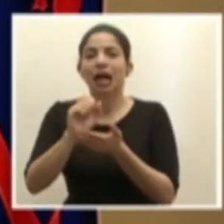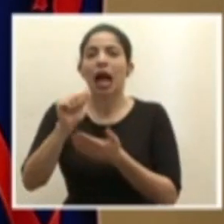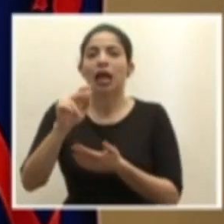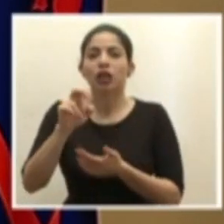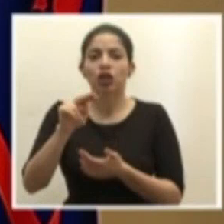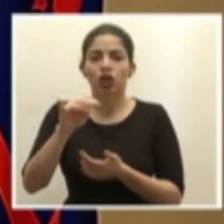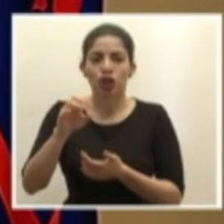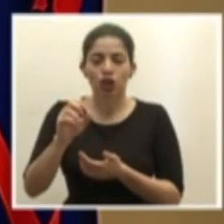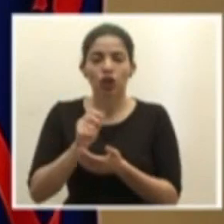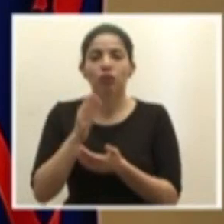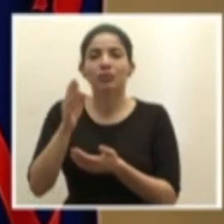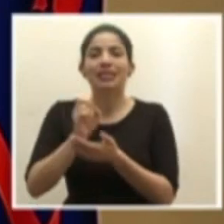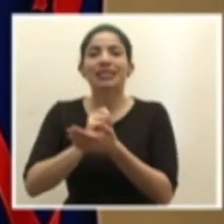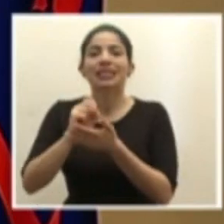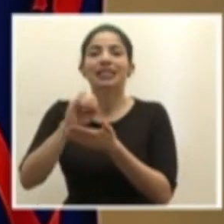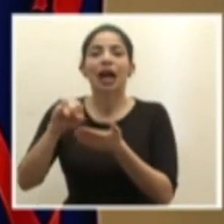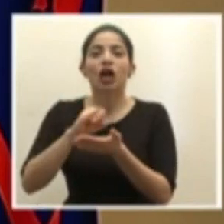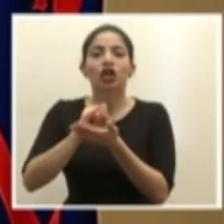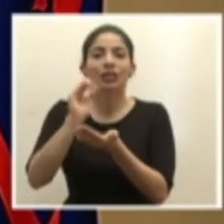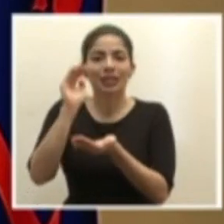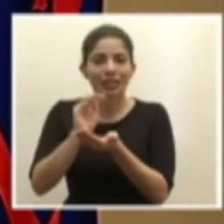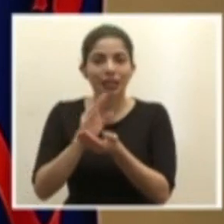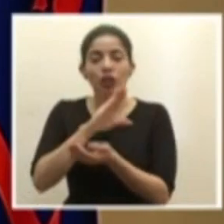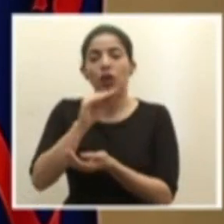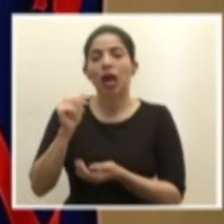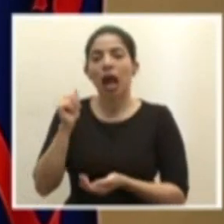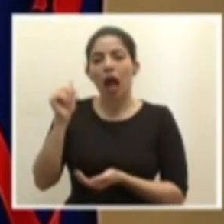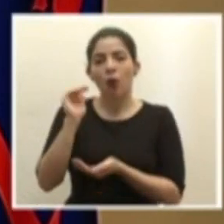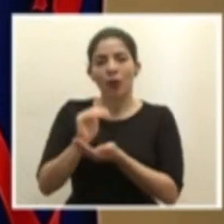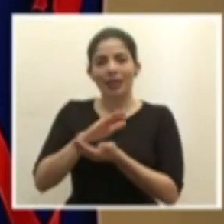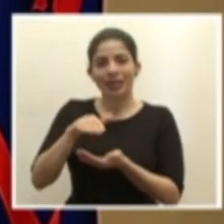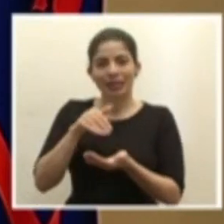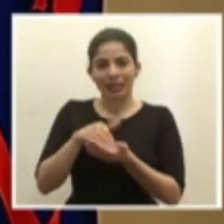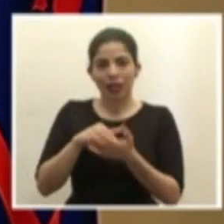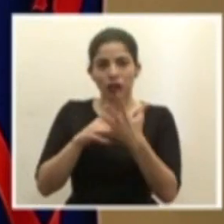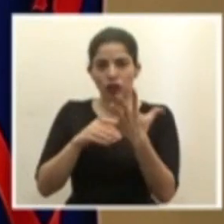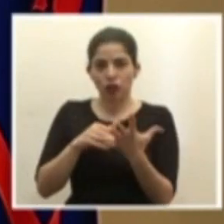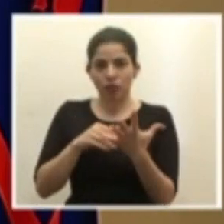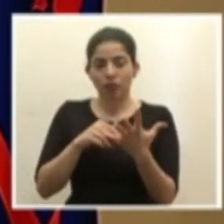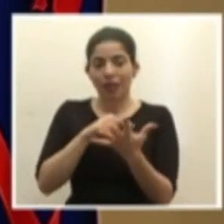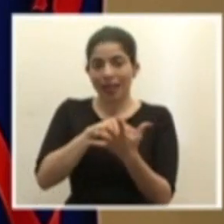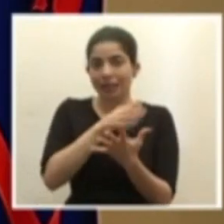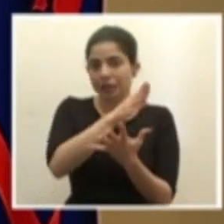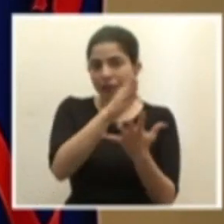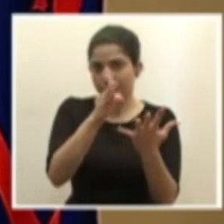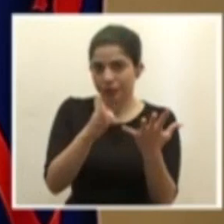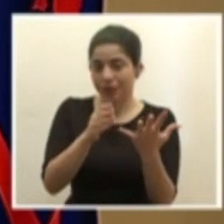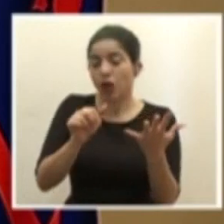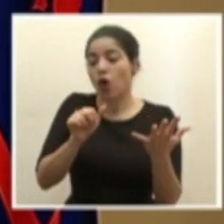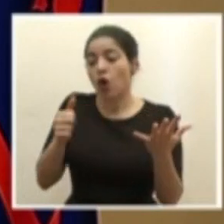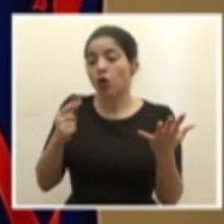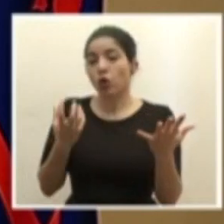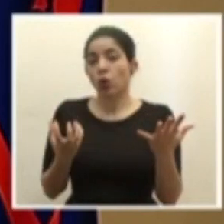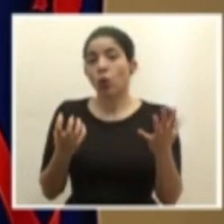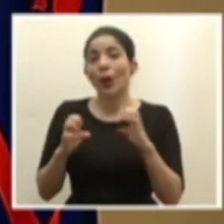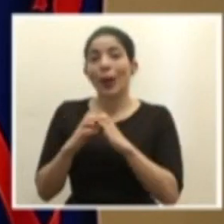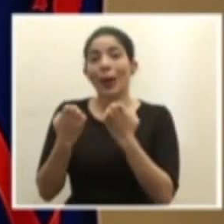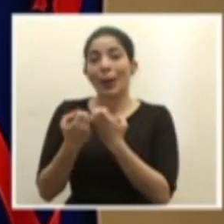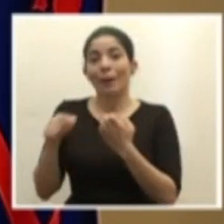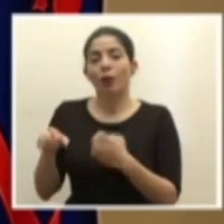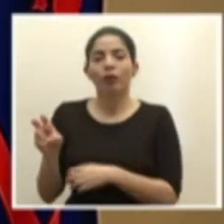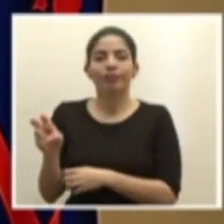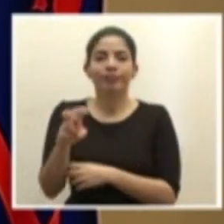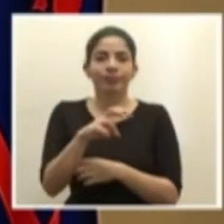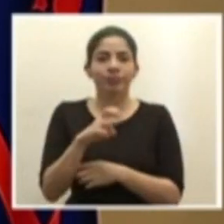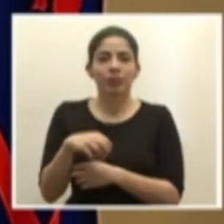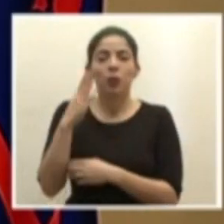Josecito y Alajuelita Centro. Hay otro equipo que va a ser itinerante porque hay varias comunidades que